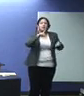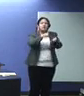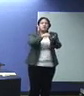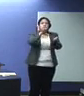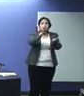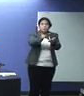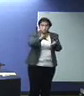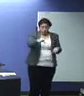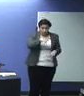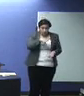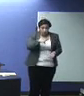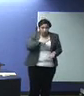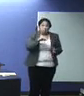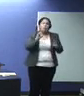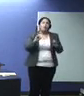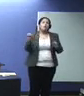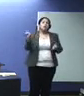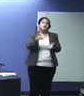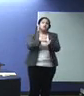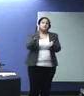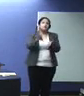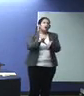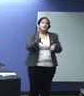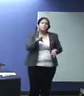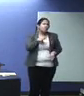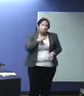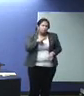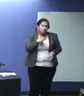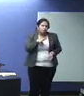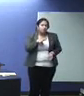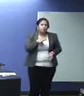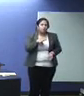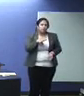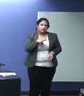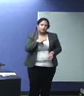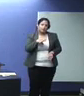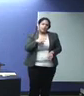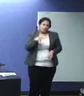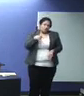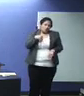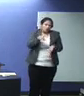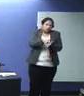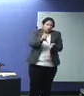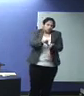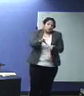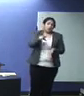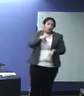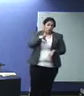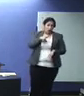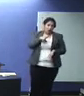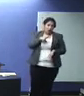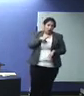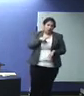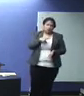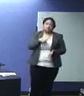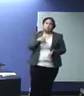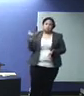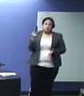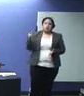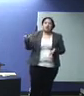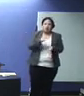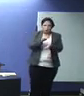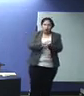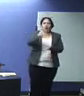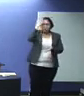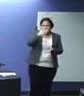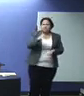tengan? Porque de alguna manera, si yo tengo discapacidad, estoy obligado a saber, de alguna manera. Pero ¿cuántos de ustedes tienen acceso a eso? Entonces,